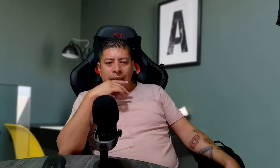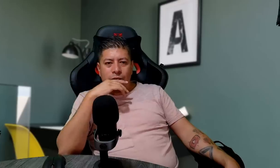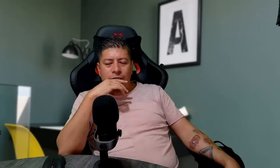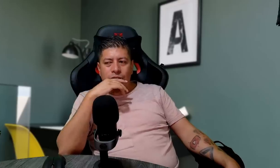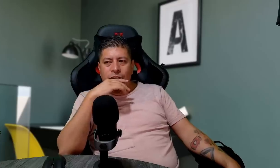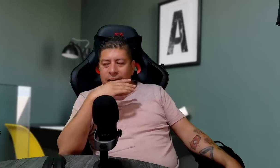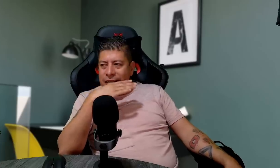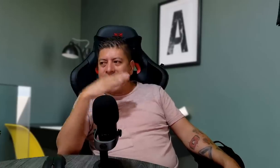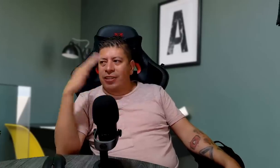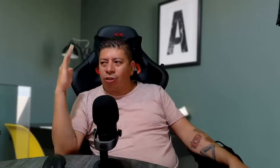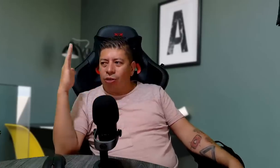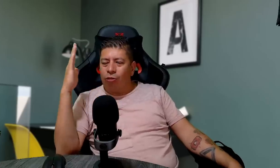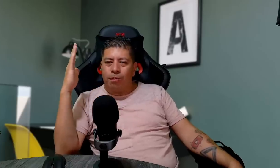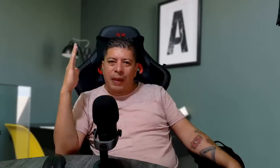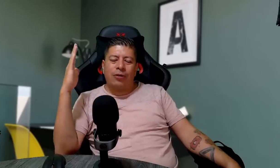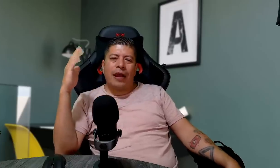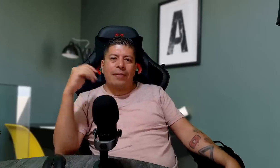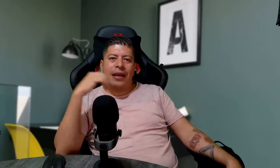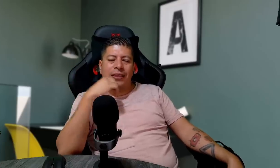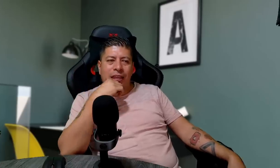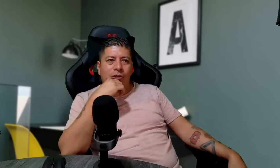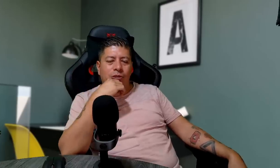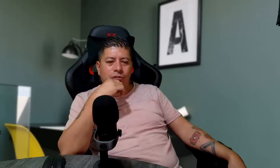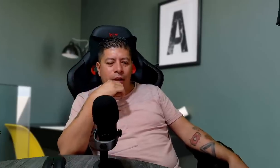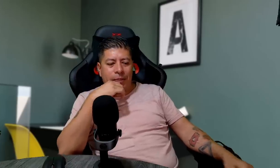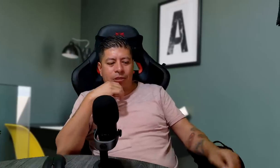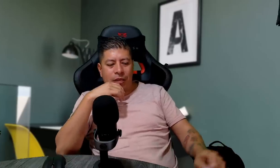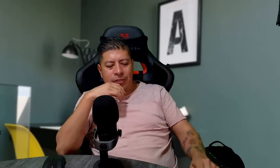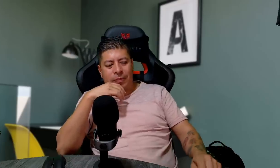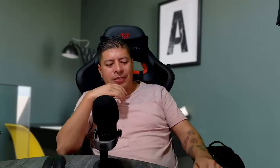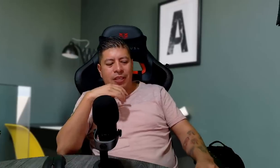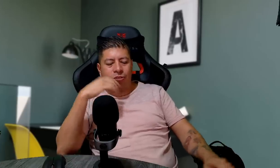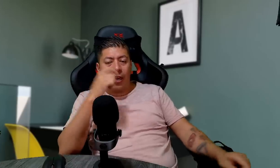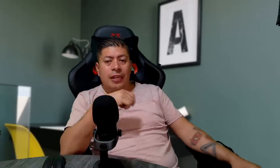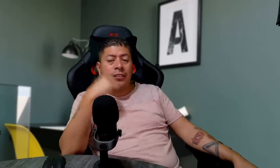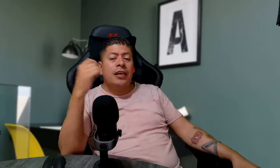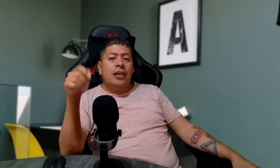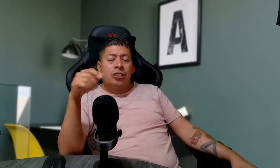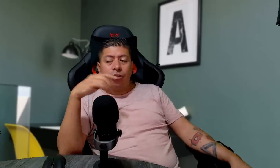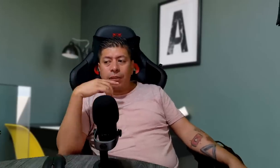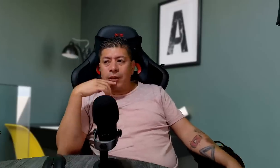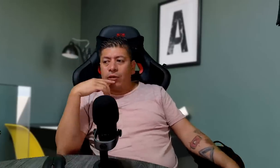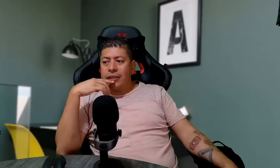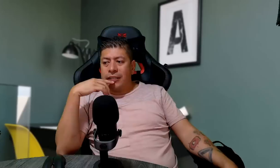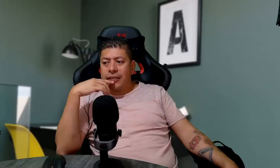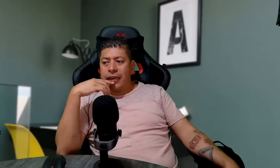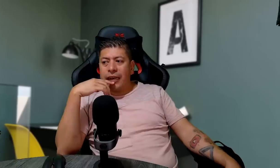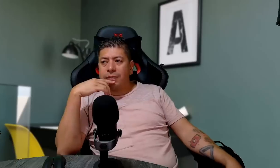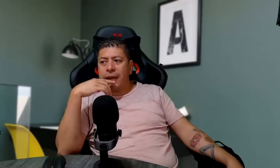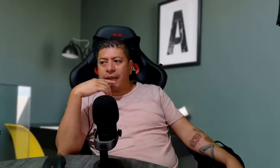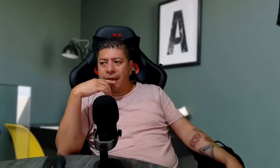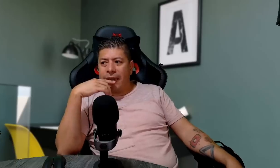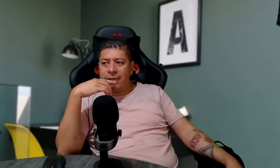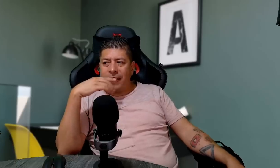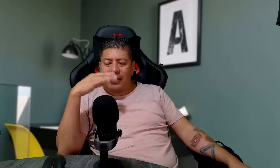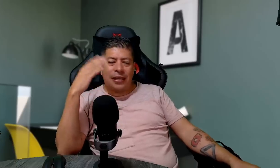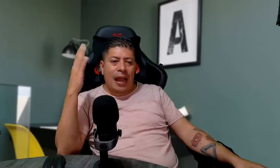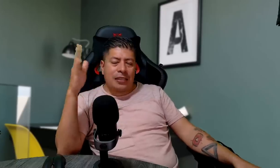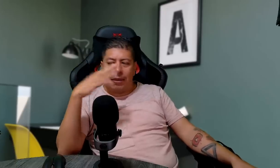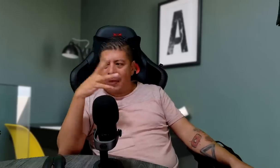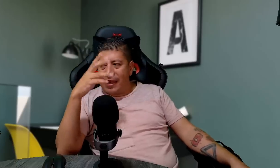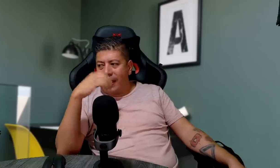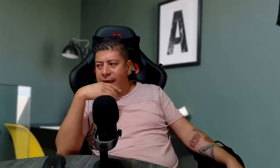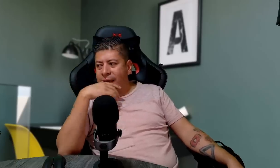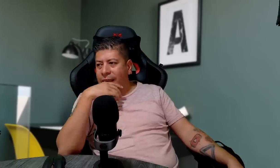hay negociaciones. Hay todo un panorama alentador, no solamente con las empresas nacionales, sino también con las extranjeras para que vengan a invertir,